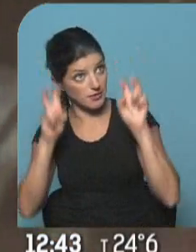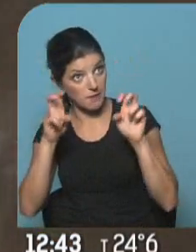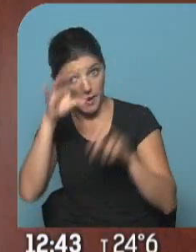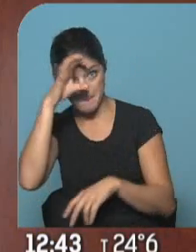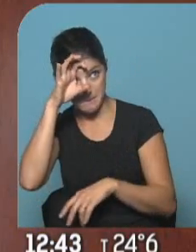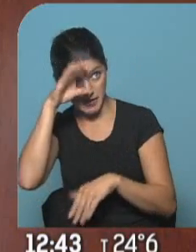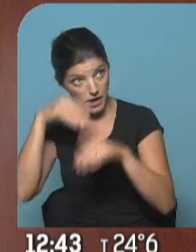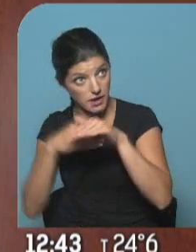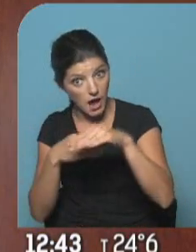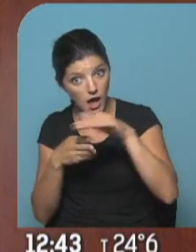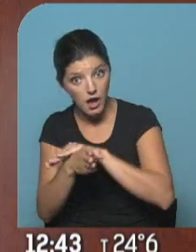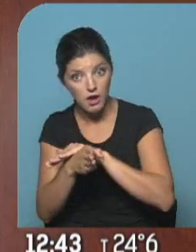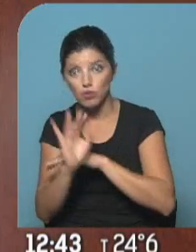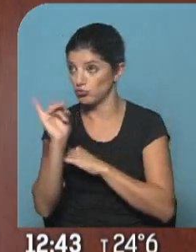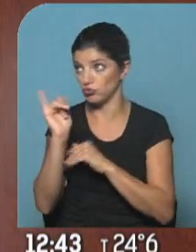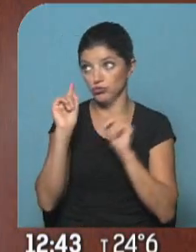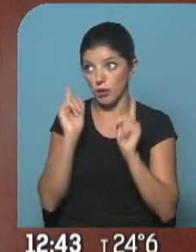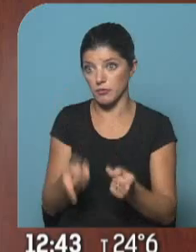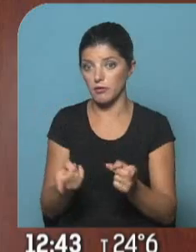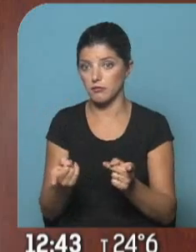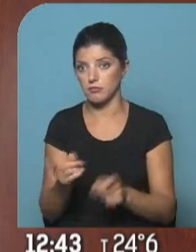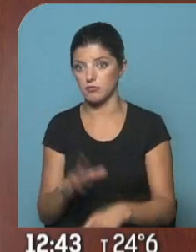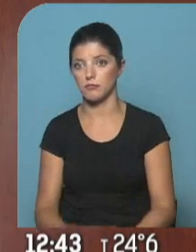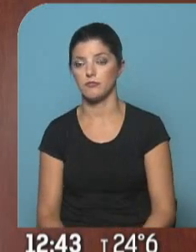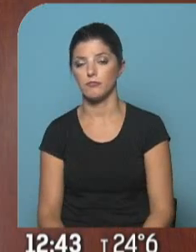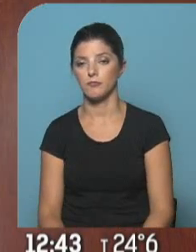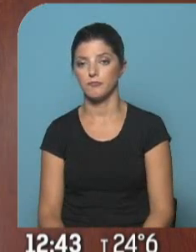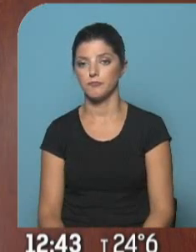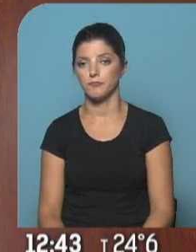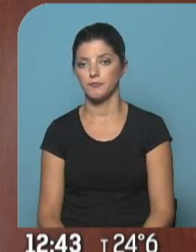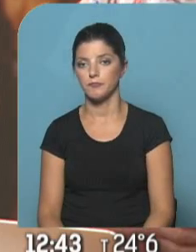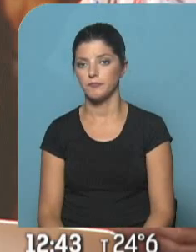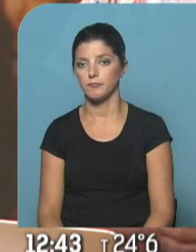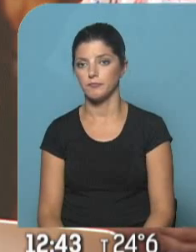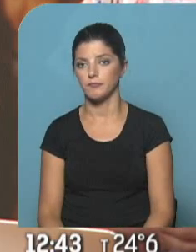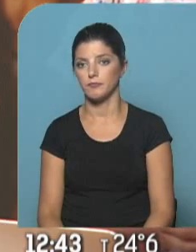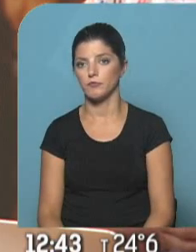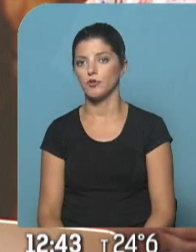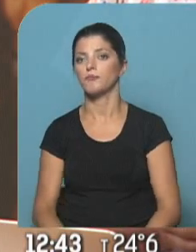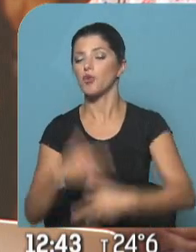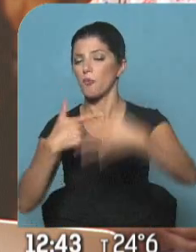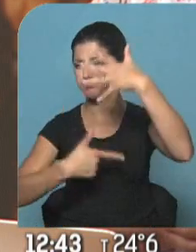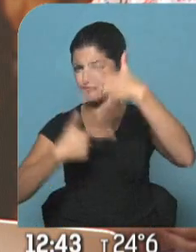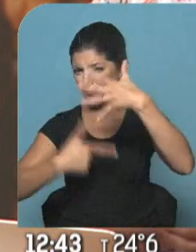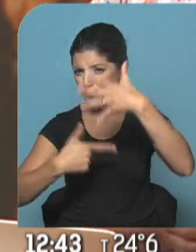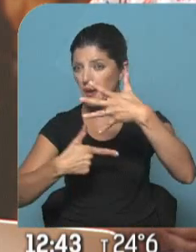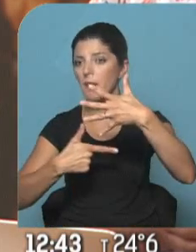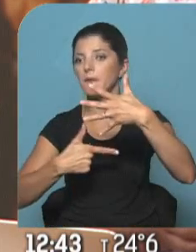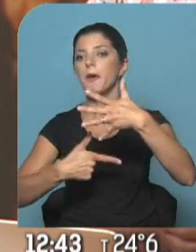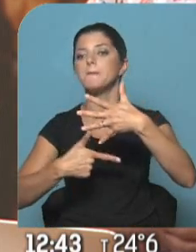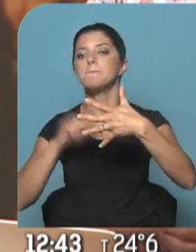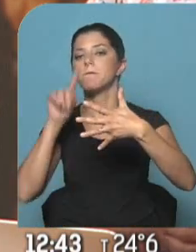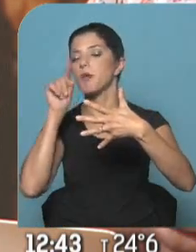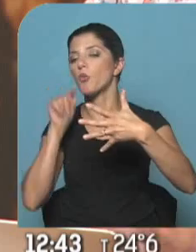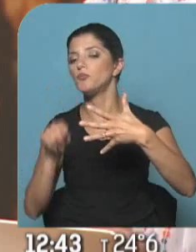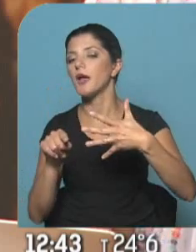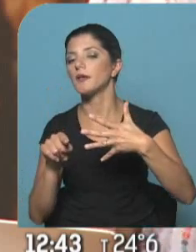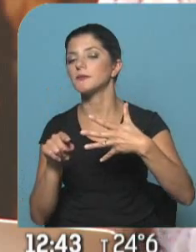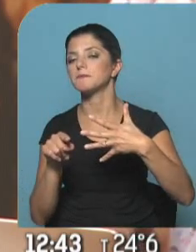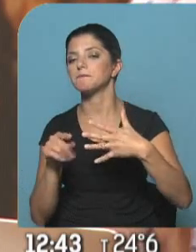tema El tema de la minería es un tema, bueno, ahí capital en Ecuador. Tal cual. Es decir, son una serie de cuestiones que hacen fundamentalmente